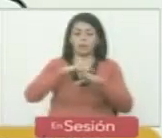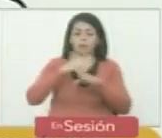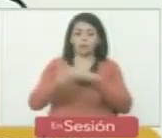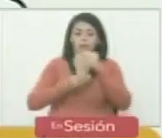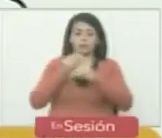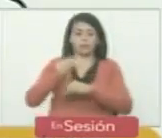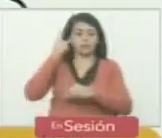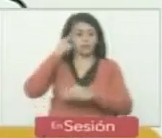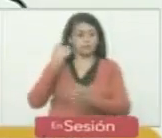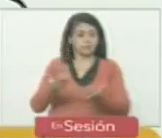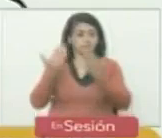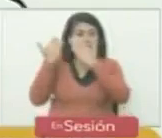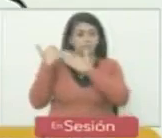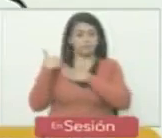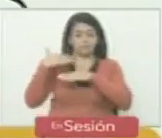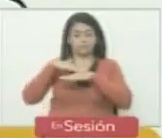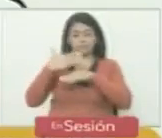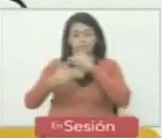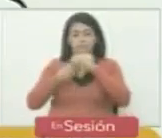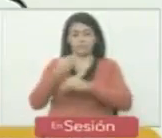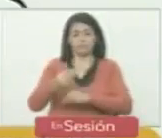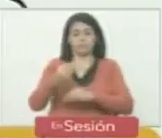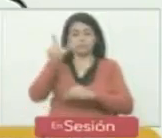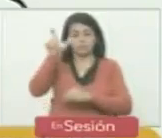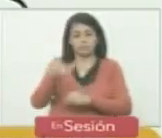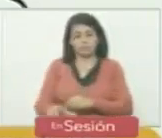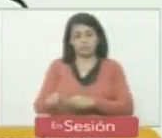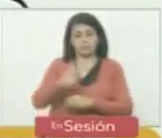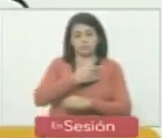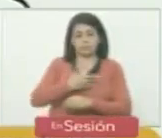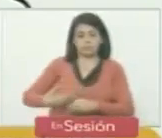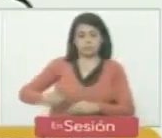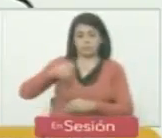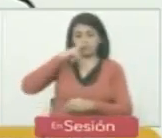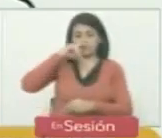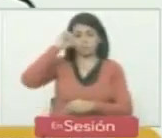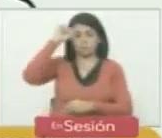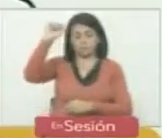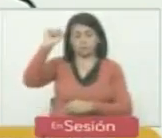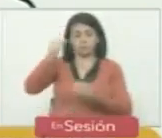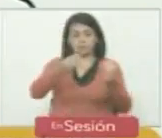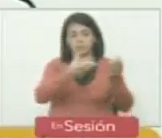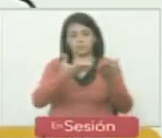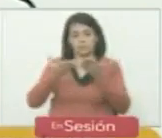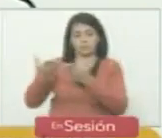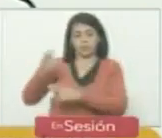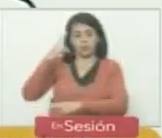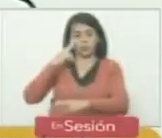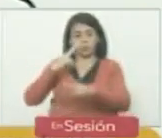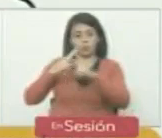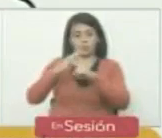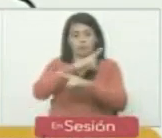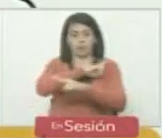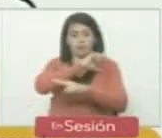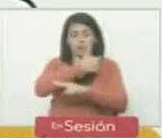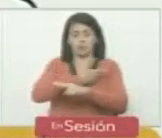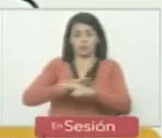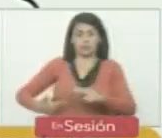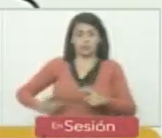se posicionó, es el compañero presidente Nicolás Maduro recibiendo sus honores de jefe de